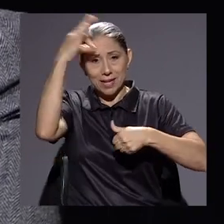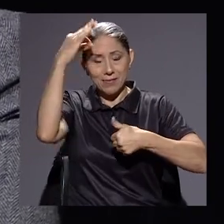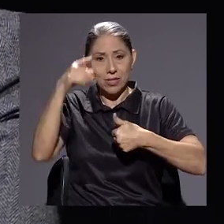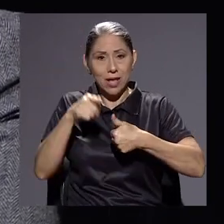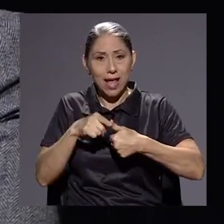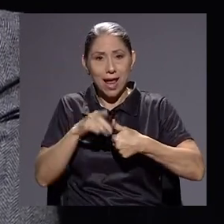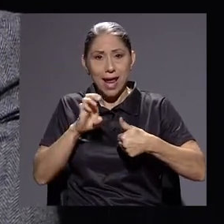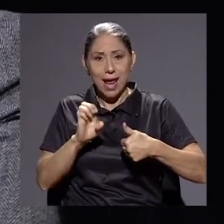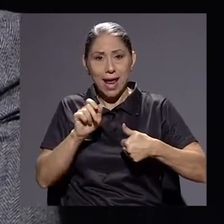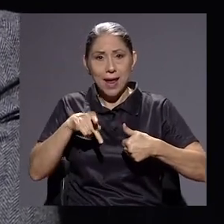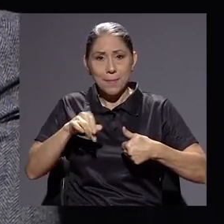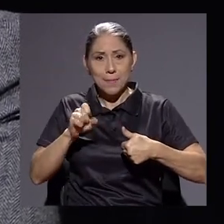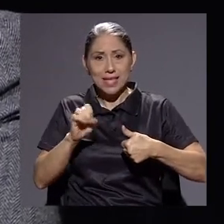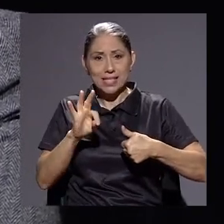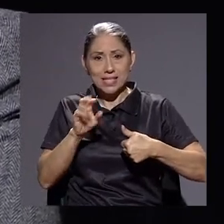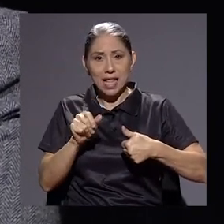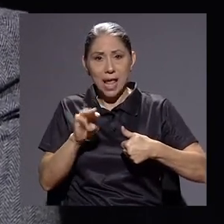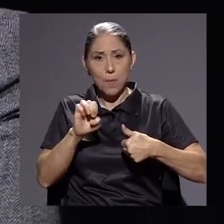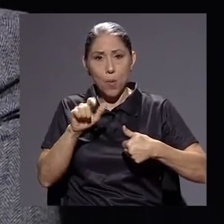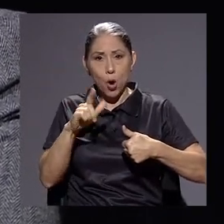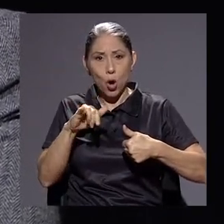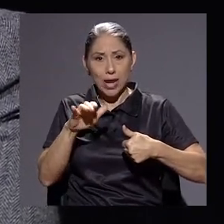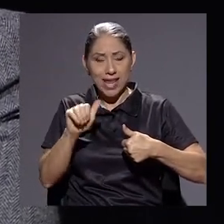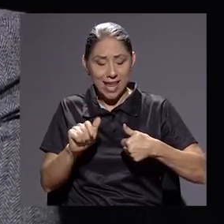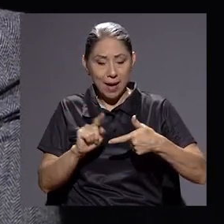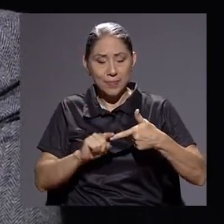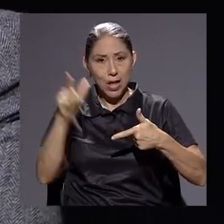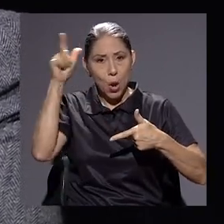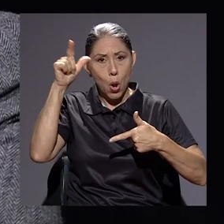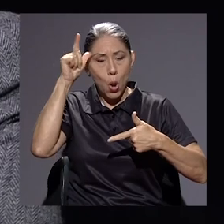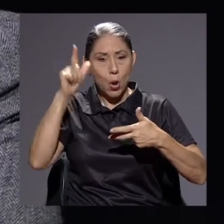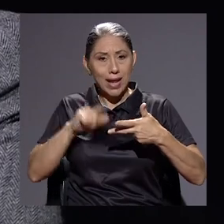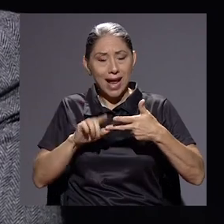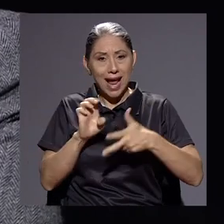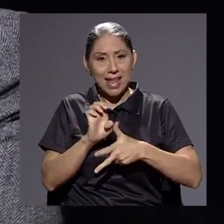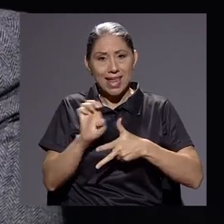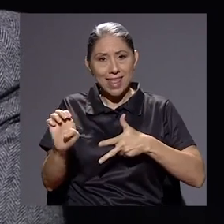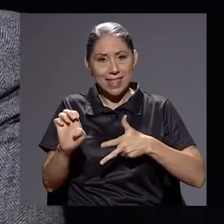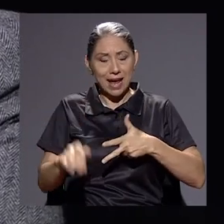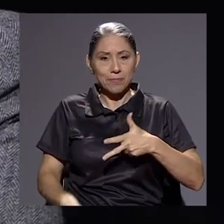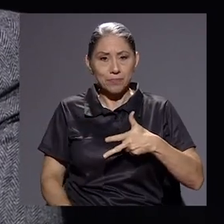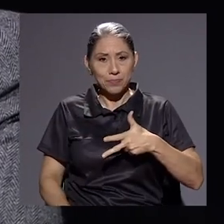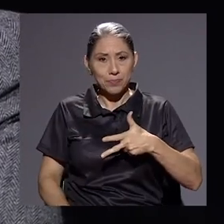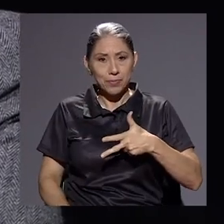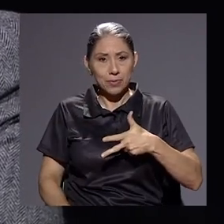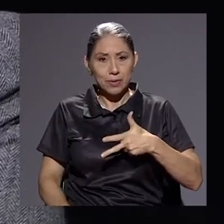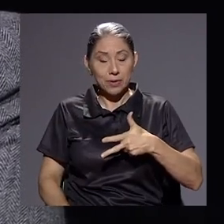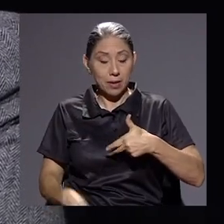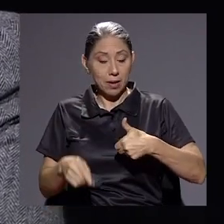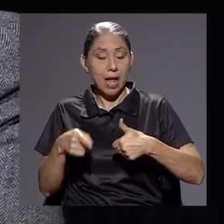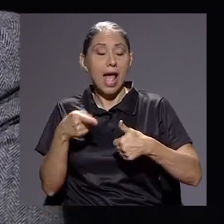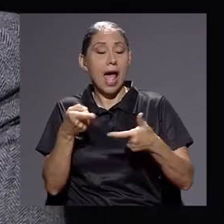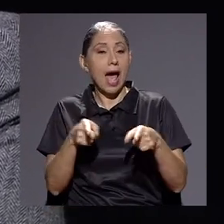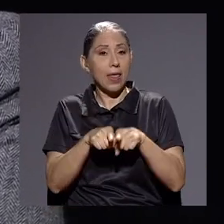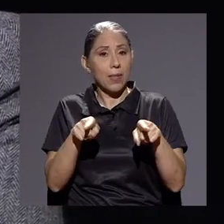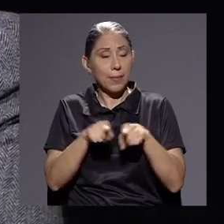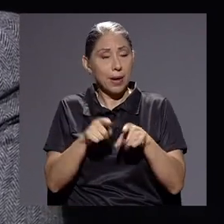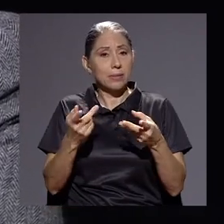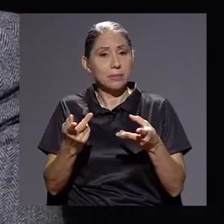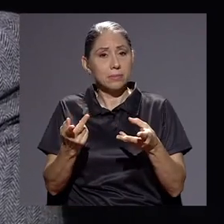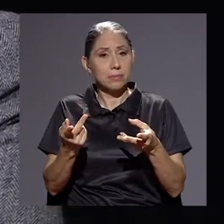filosofía, que son la epistemología, está la lógica y está la ética. Además,